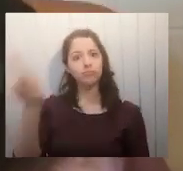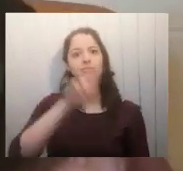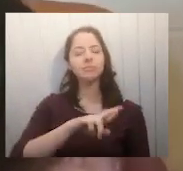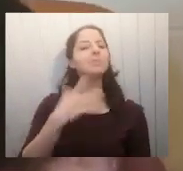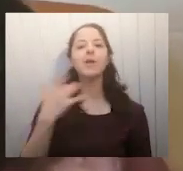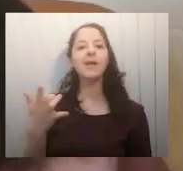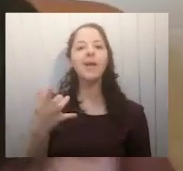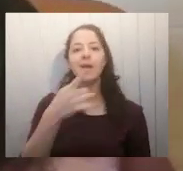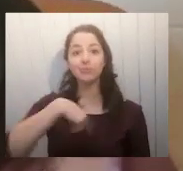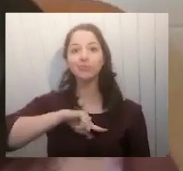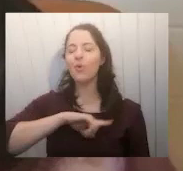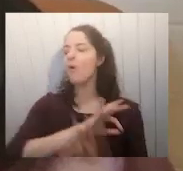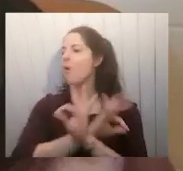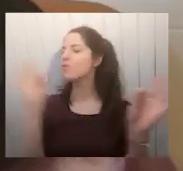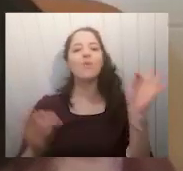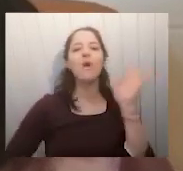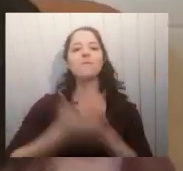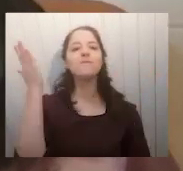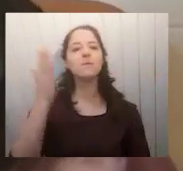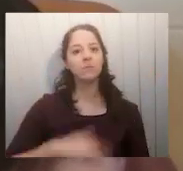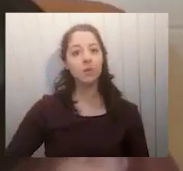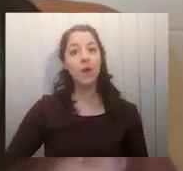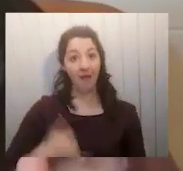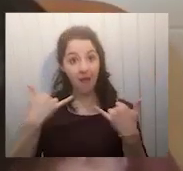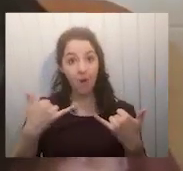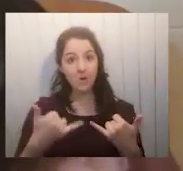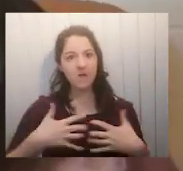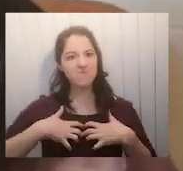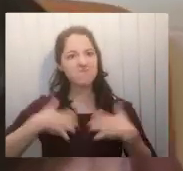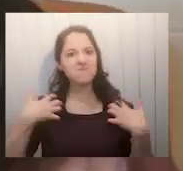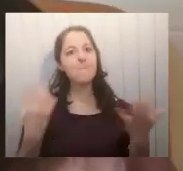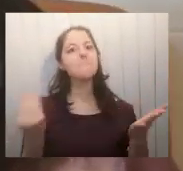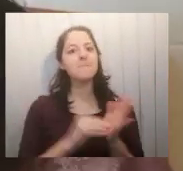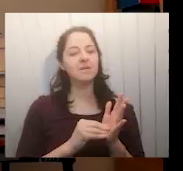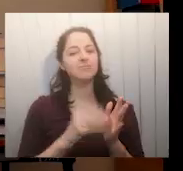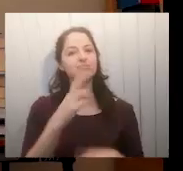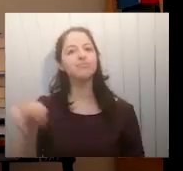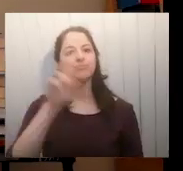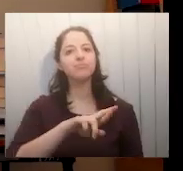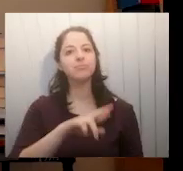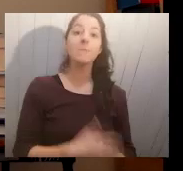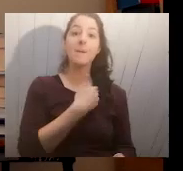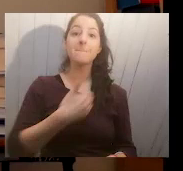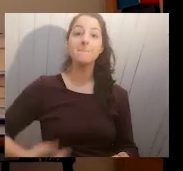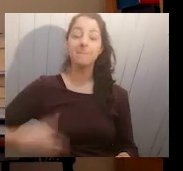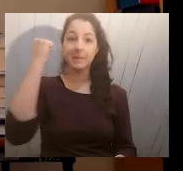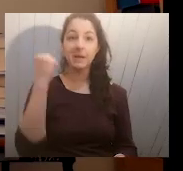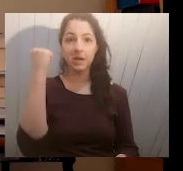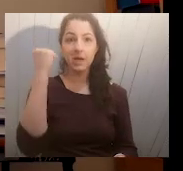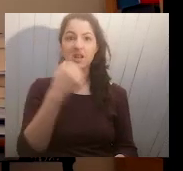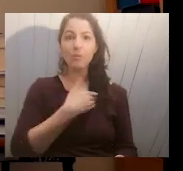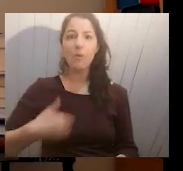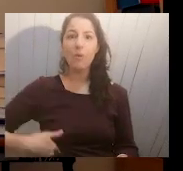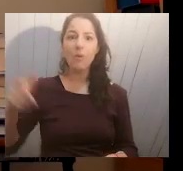nos hemos ido. Con más rabia y más unidas vamos a volver. Sebastián Piñera y su